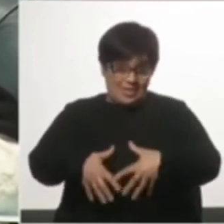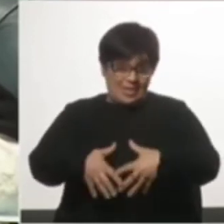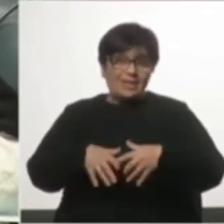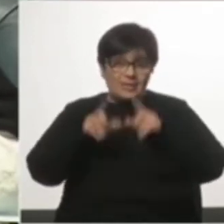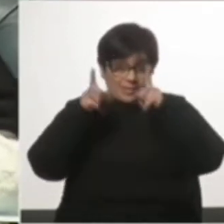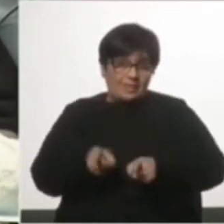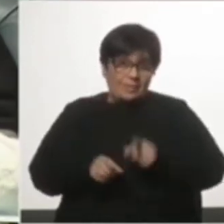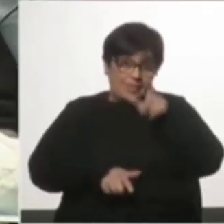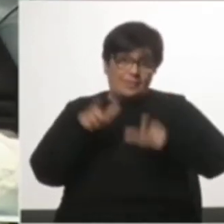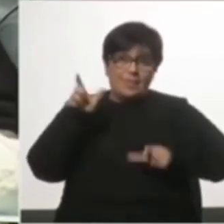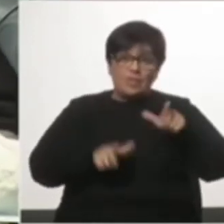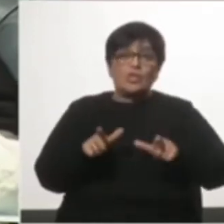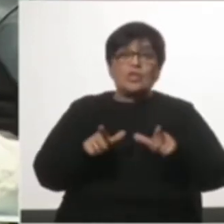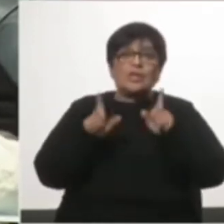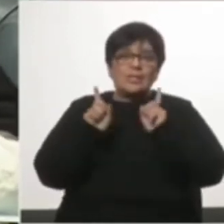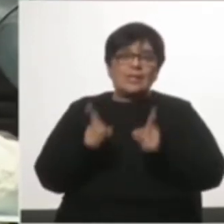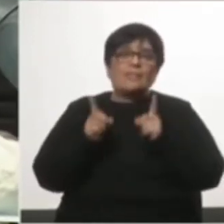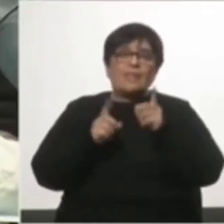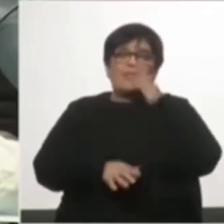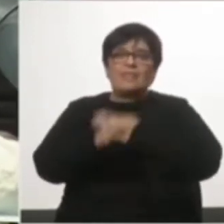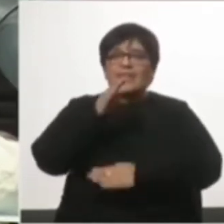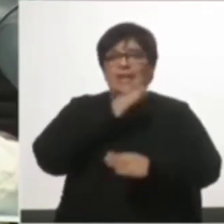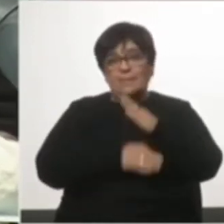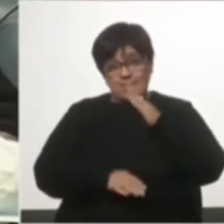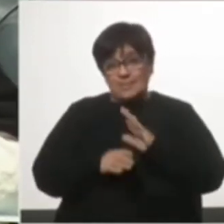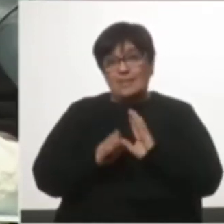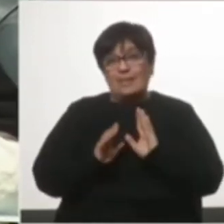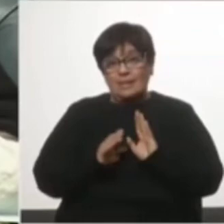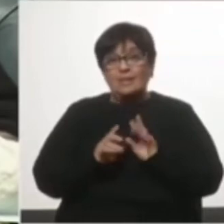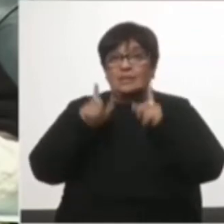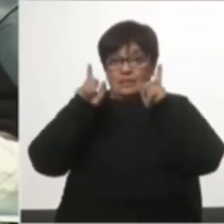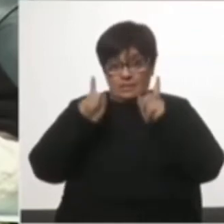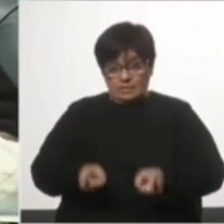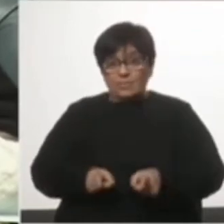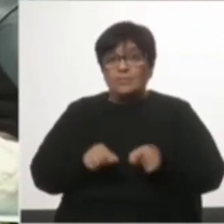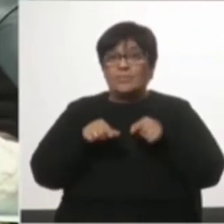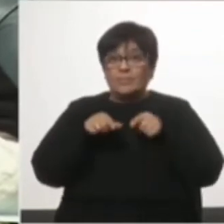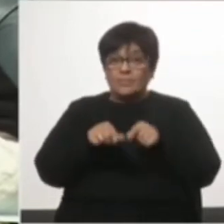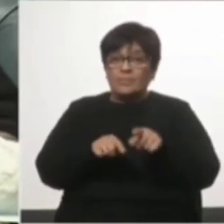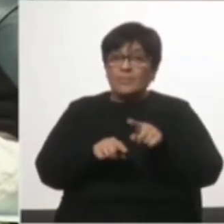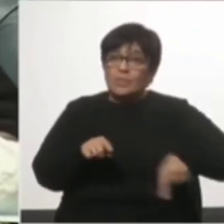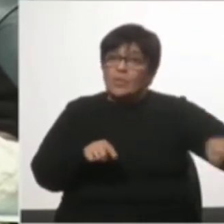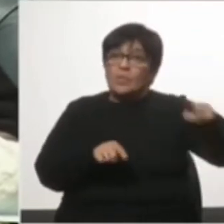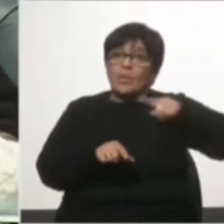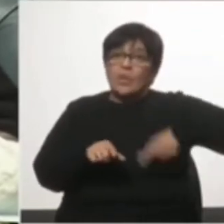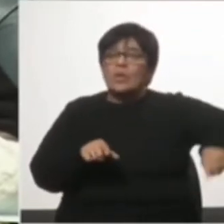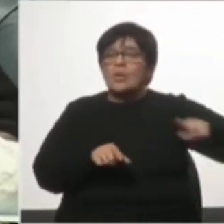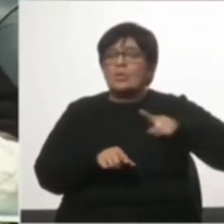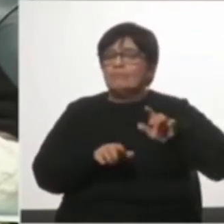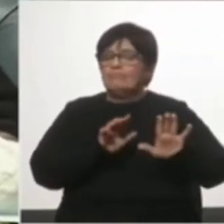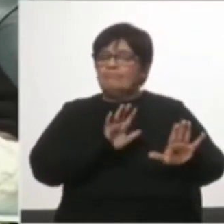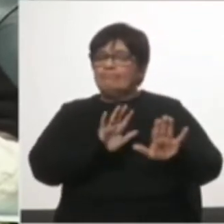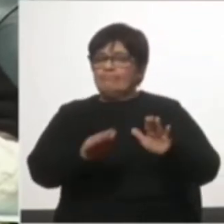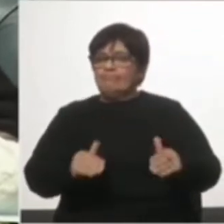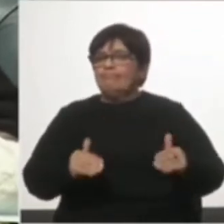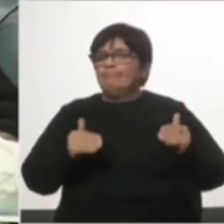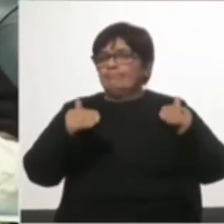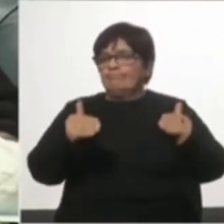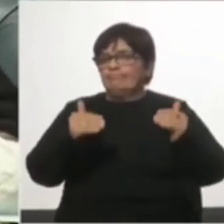de las personas en situación de discapacidad, que también estuvieron muy relegadas en cuanto a